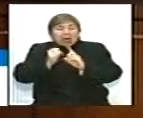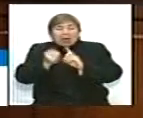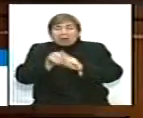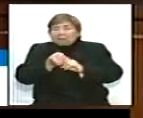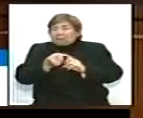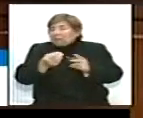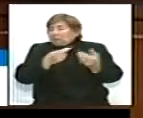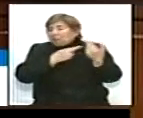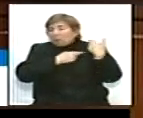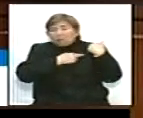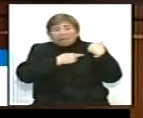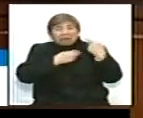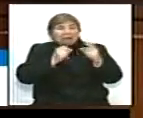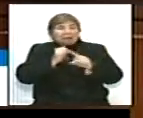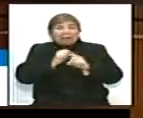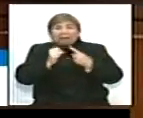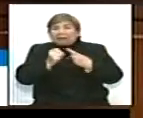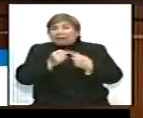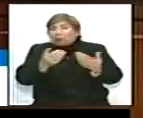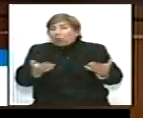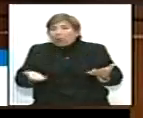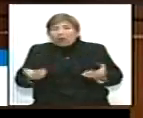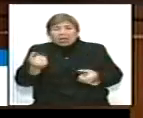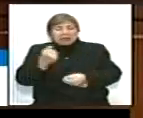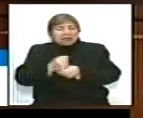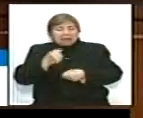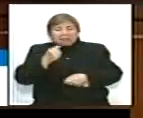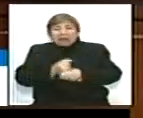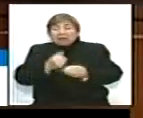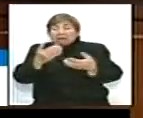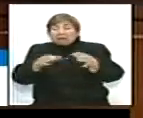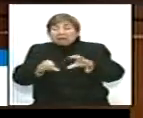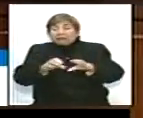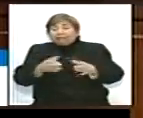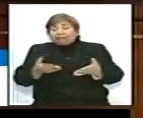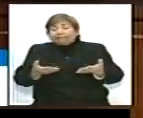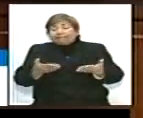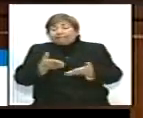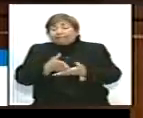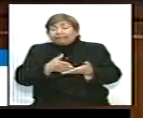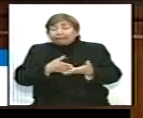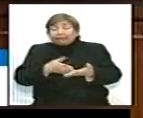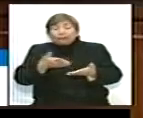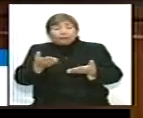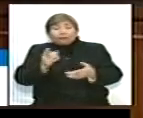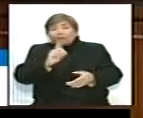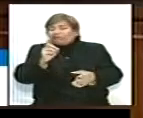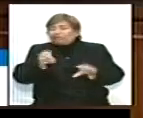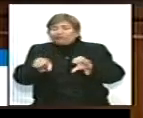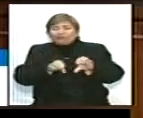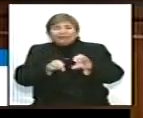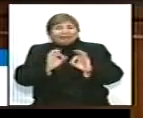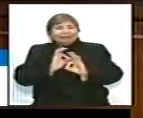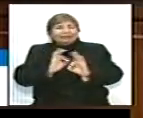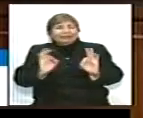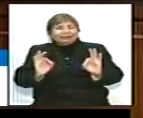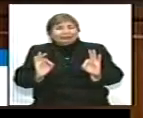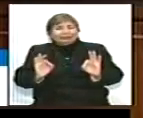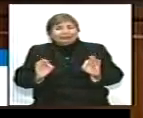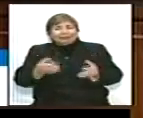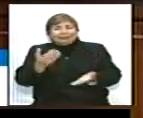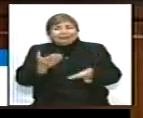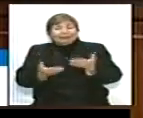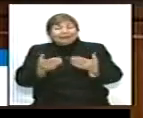la responsabilidad social. El trabajo que tenía que hacerse por parte de la empresa no se hizo. Quizás la empresa